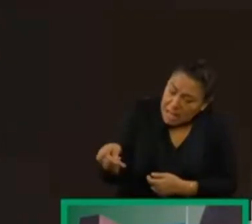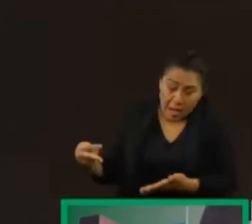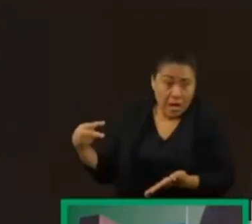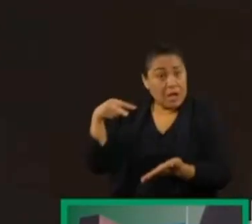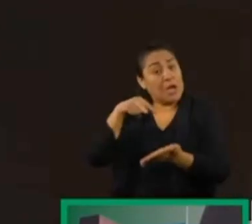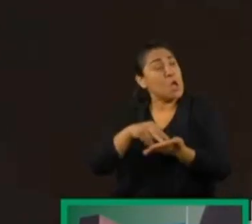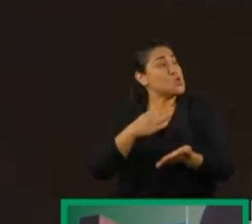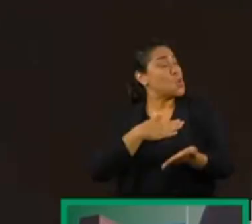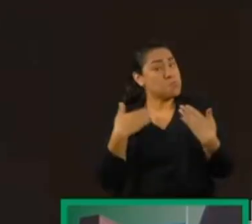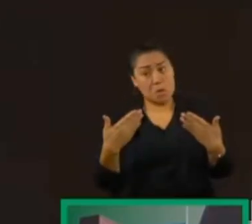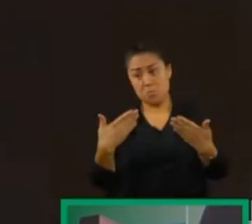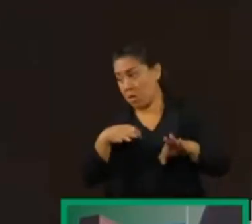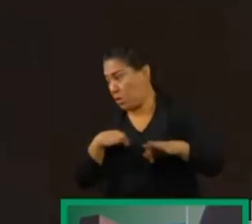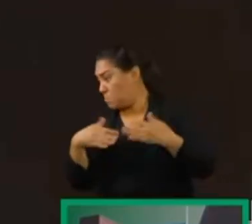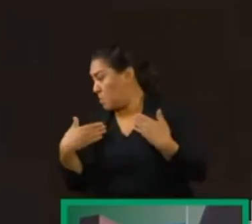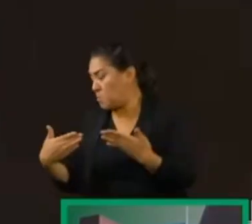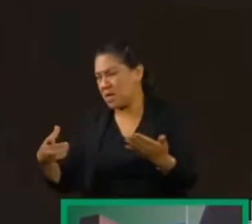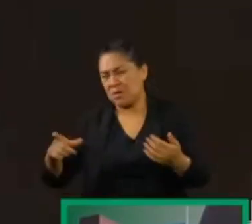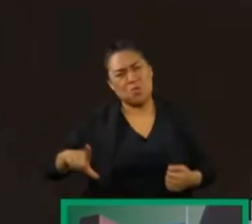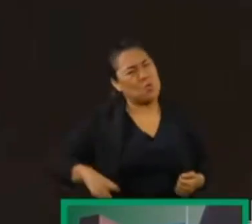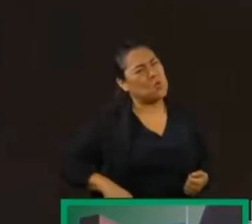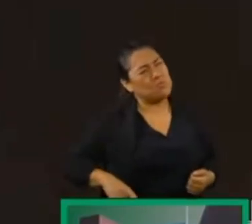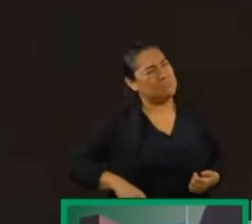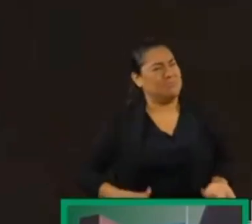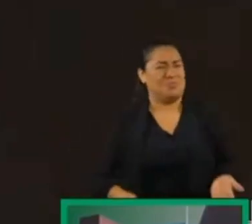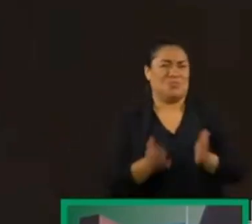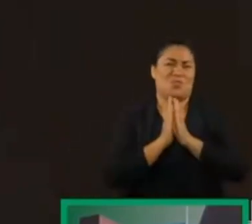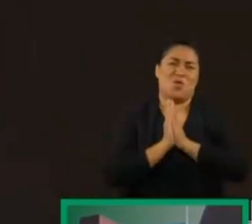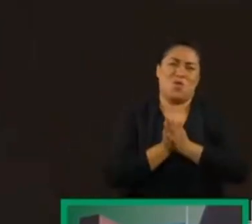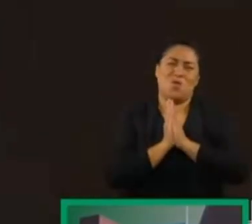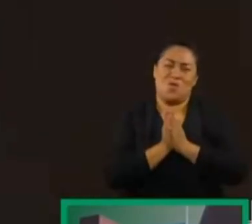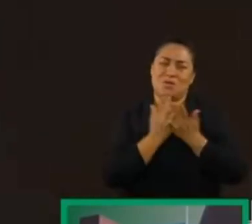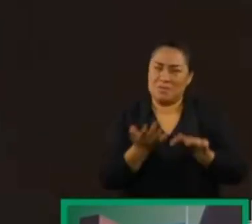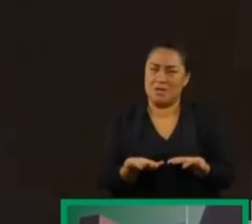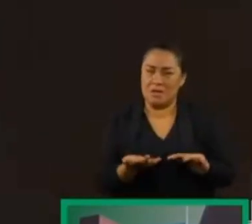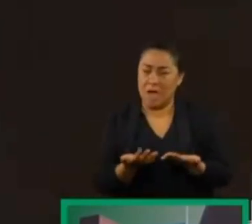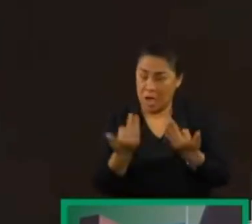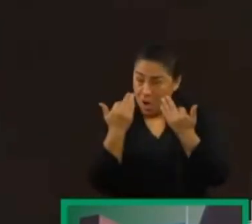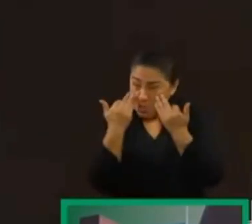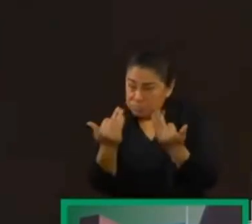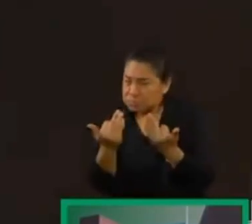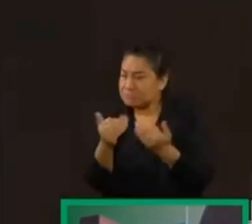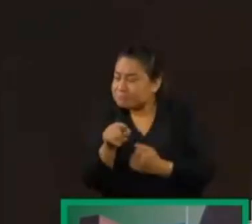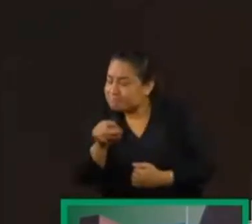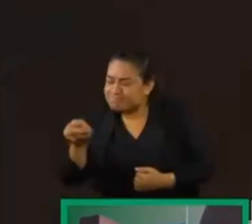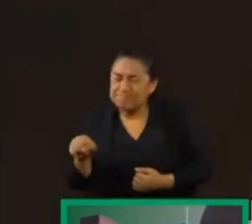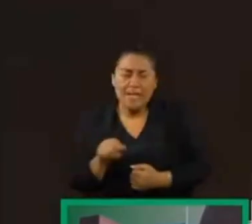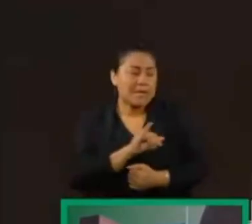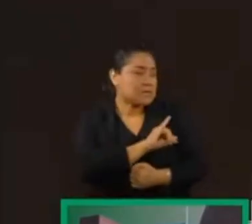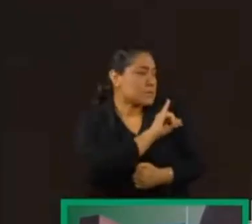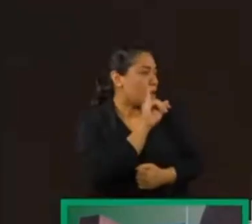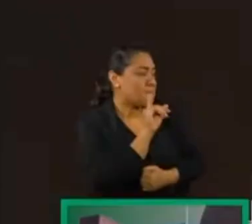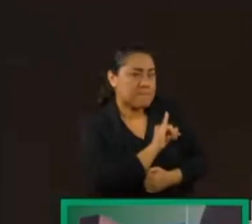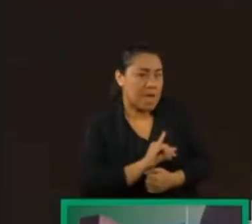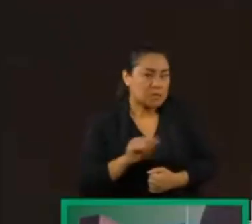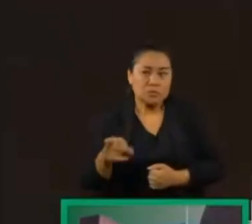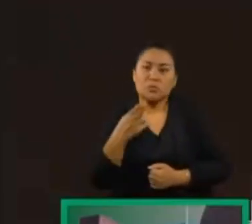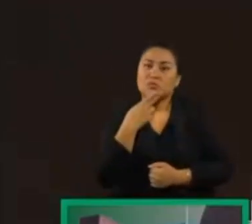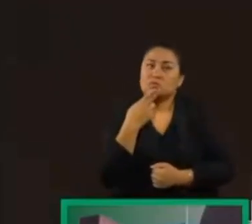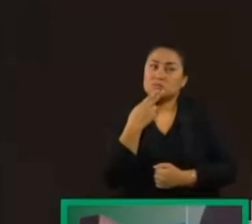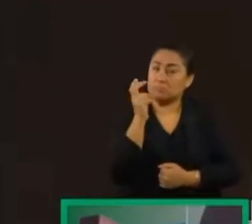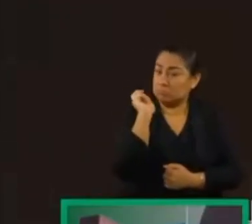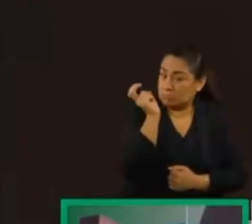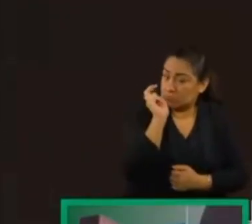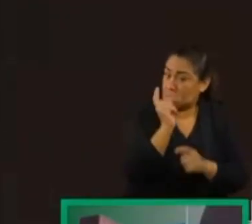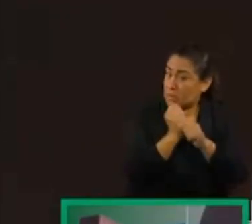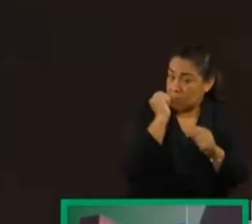hecho bien las cosas, por Dios. Se nota, compañeras y compañeros, que no utilizan jamás el transporte público,